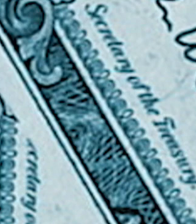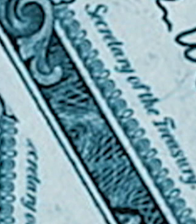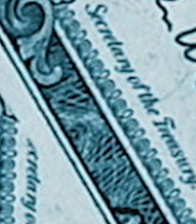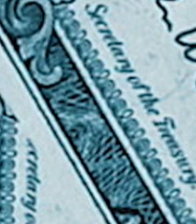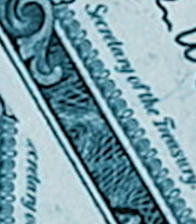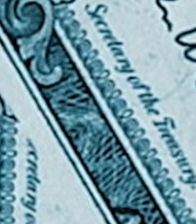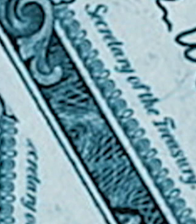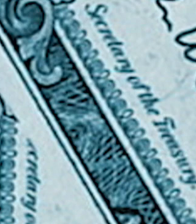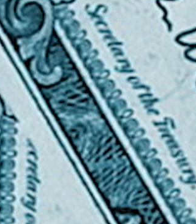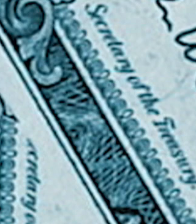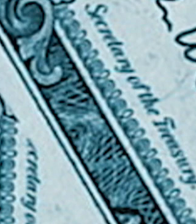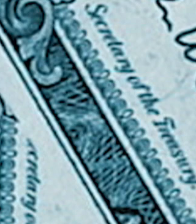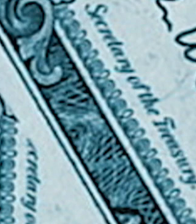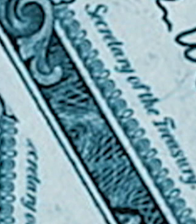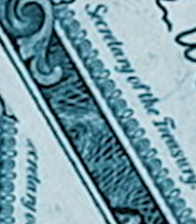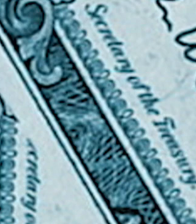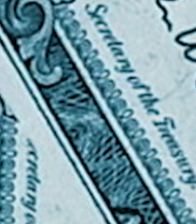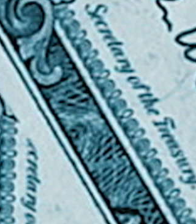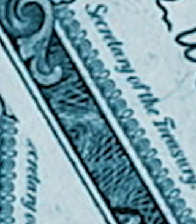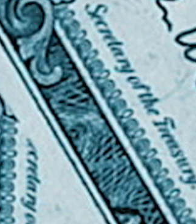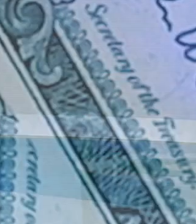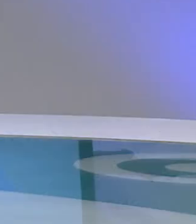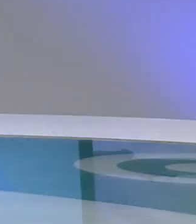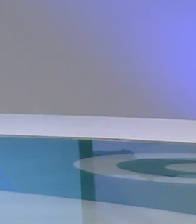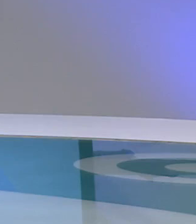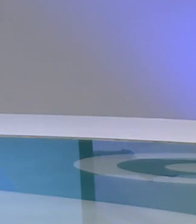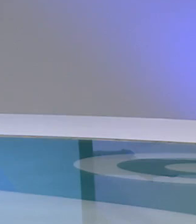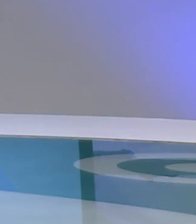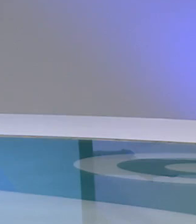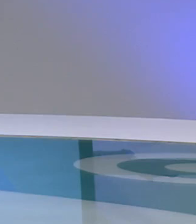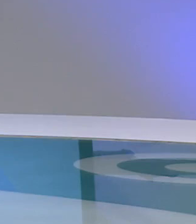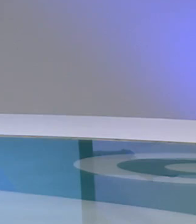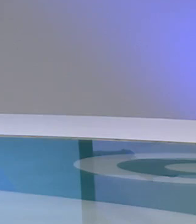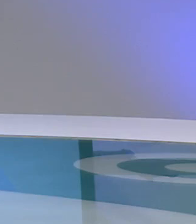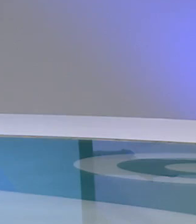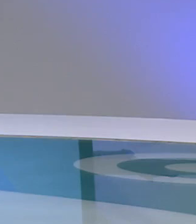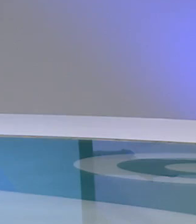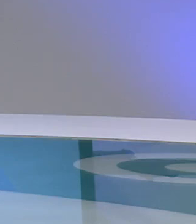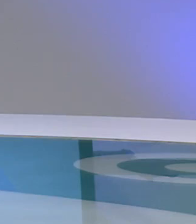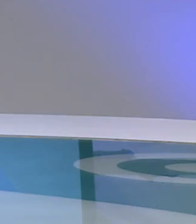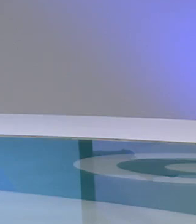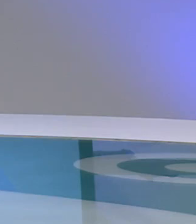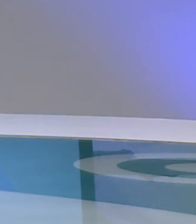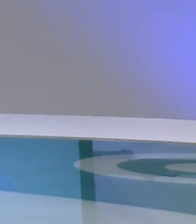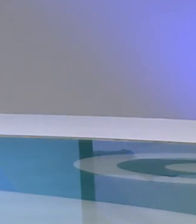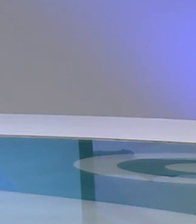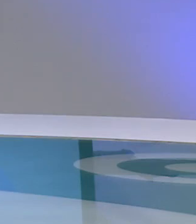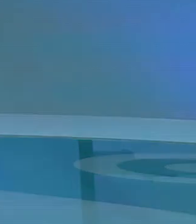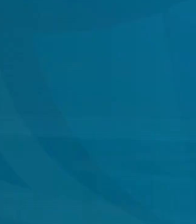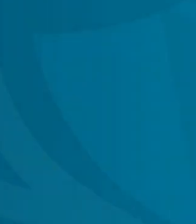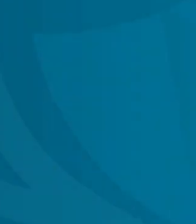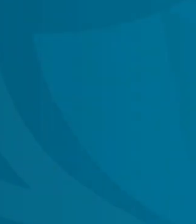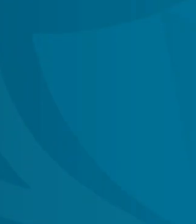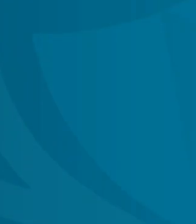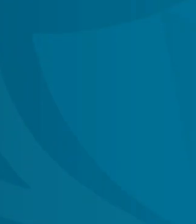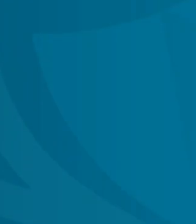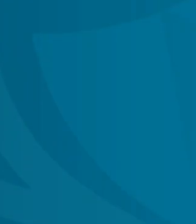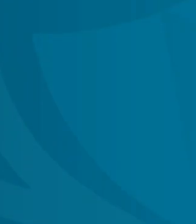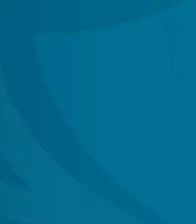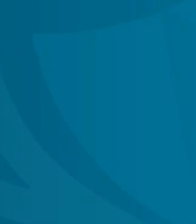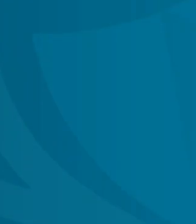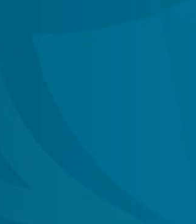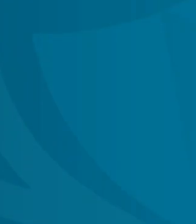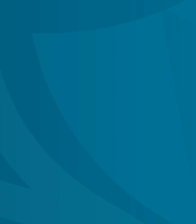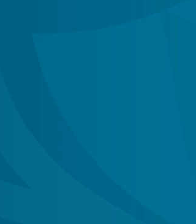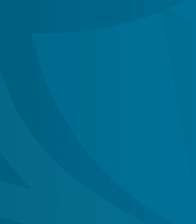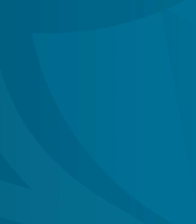Banco Popular presenta El Tipo de Cambio. Enseguida le mostramos en pantalla la compra y venta del dólar para hoy martes según